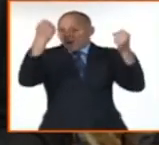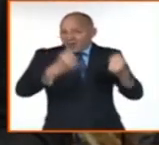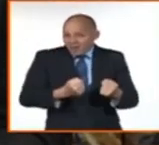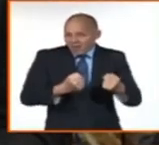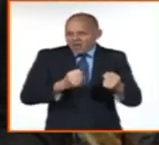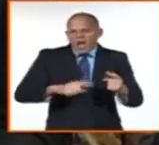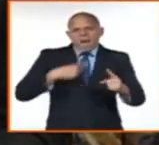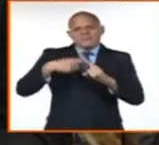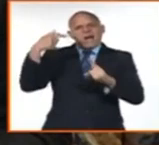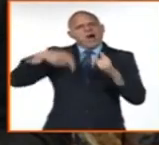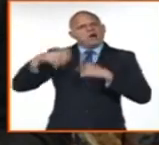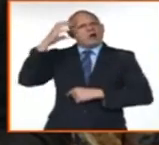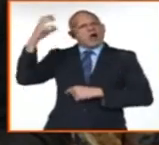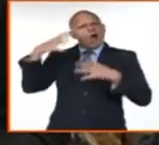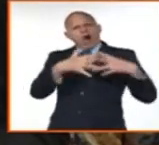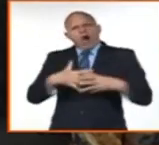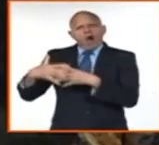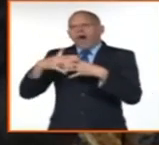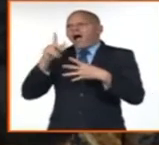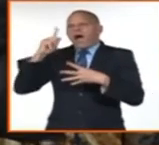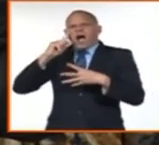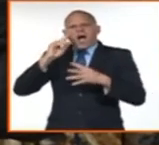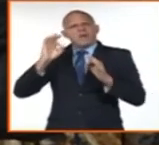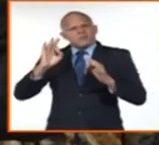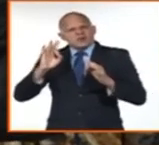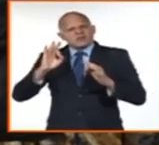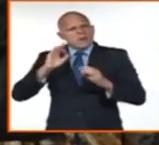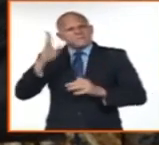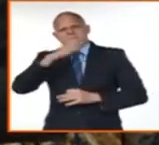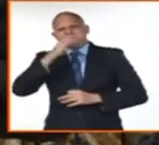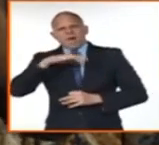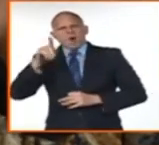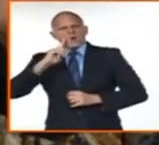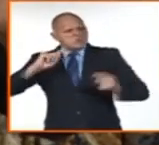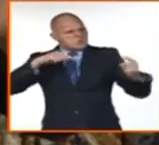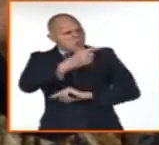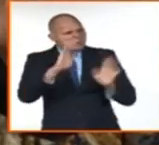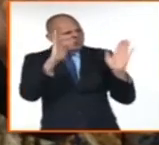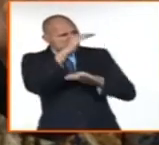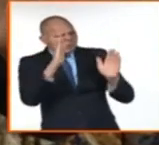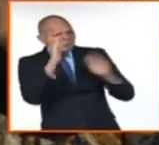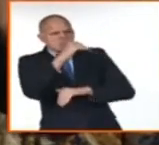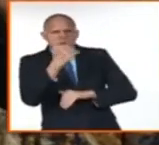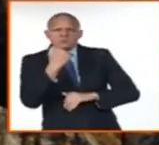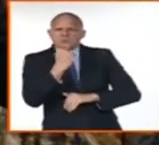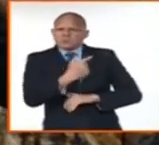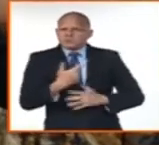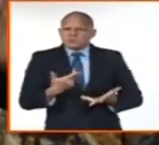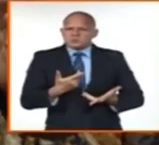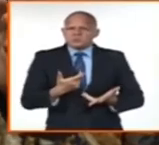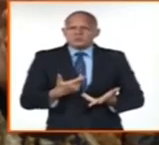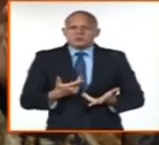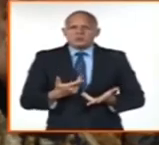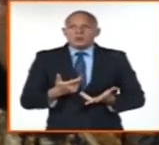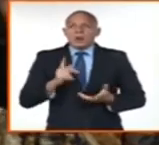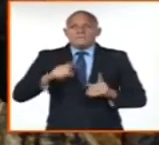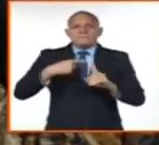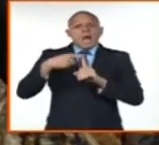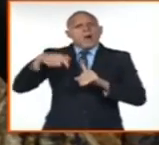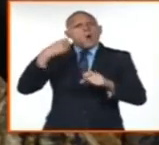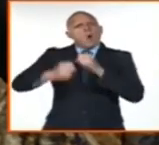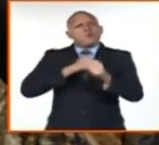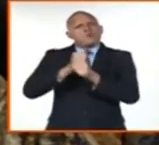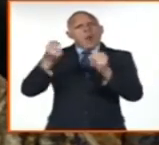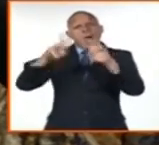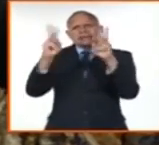Que se manifieste, eso no se lo tenemos que explicar mucho a ustedes, se manifiesta en esa agresividad, sobre todo mediática, con